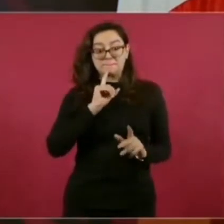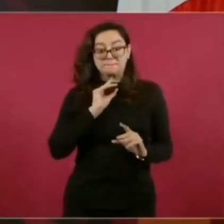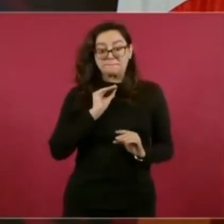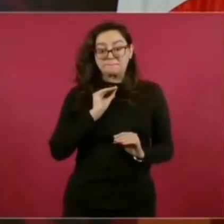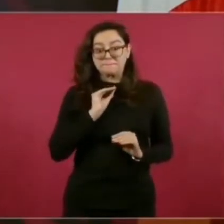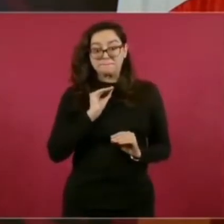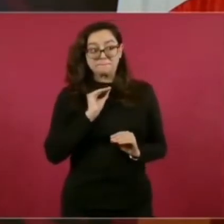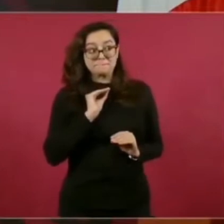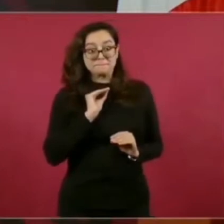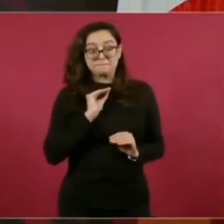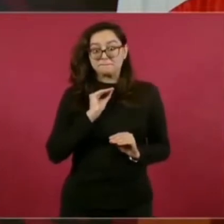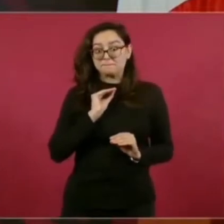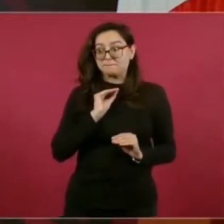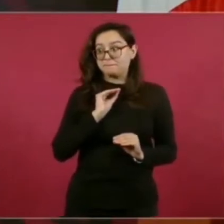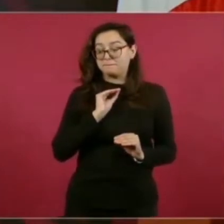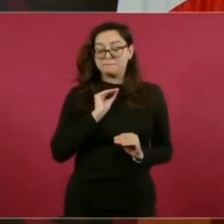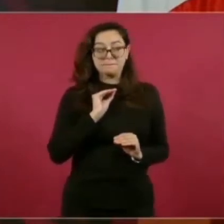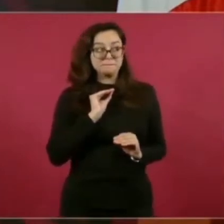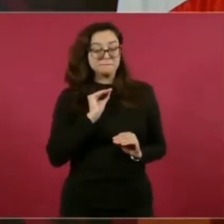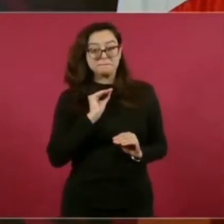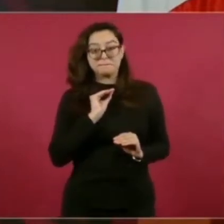que gana el debate